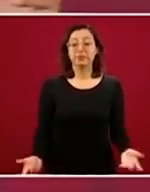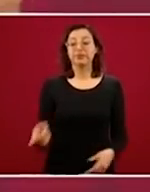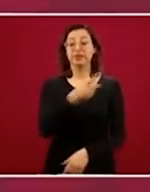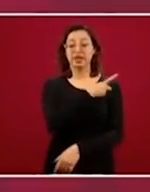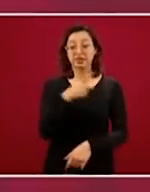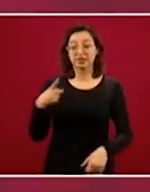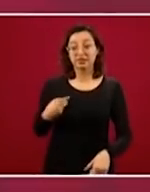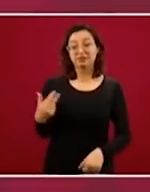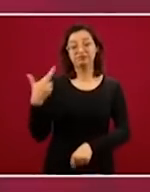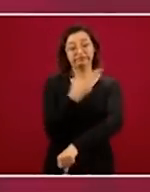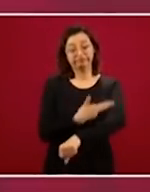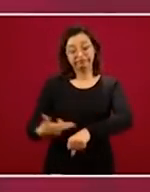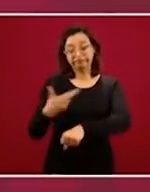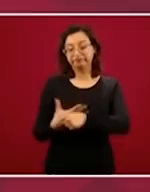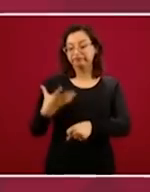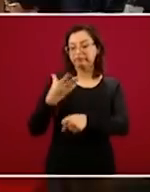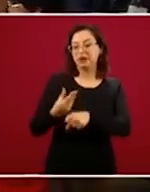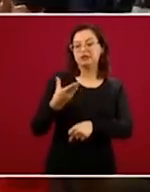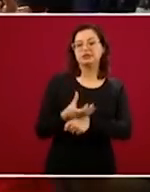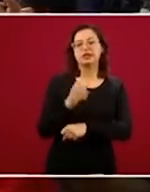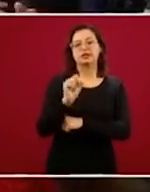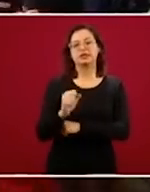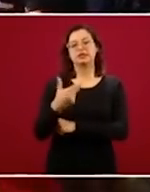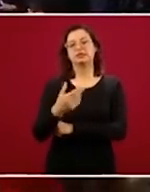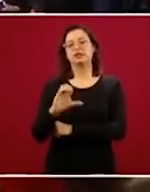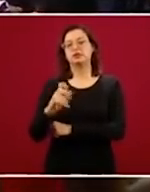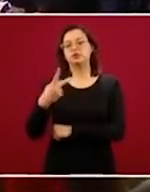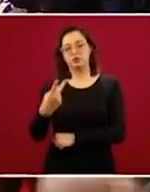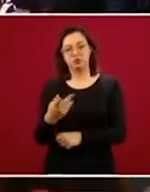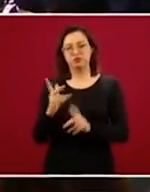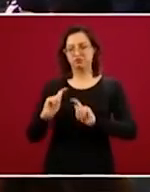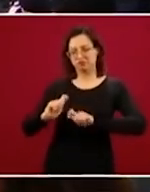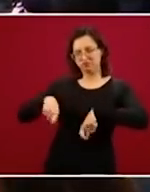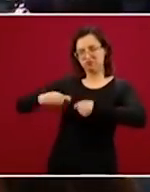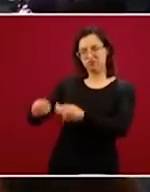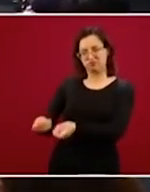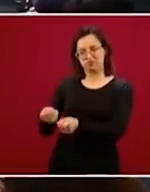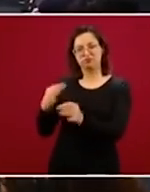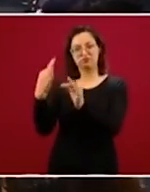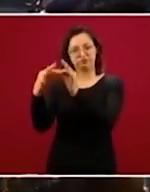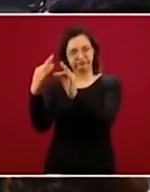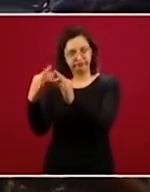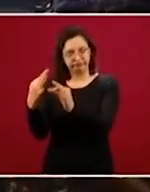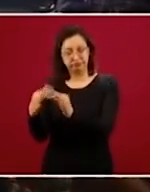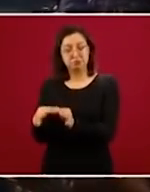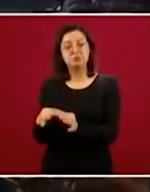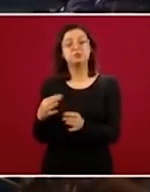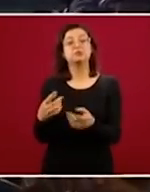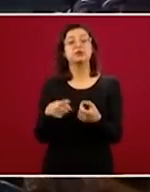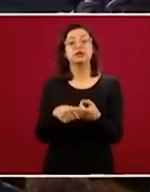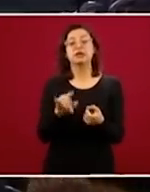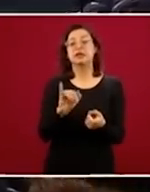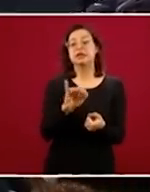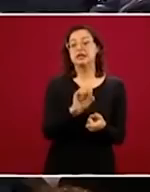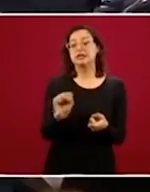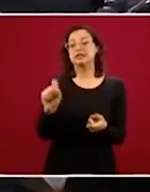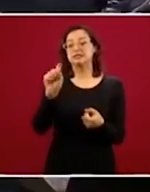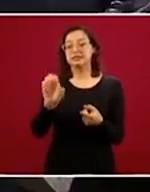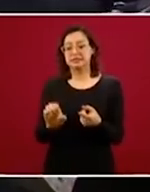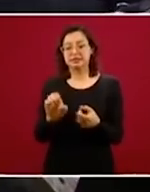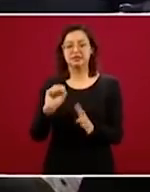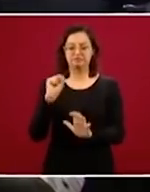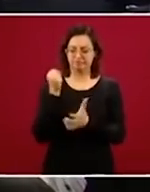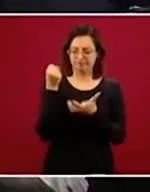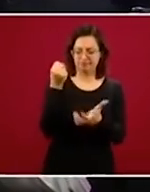hacienda ya está haciendo su trabajo para que el este tenga recursos